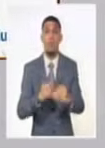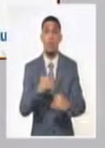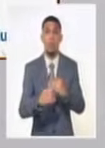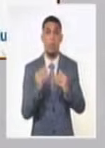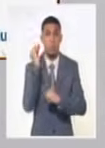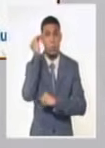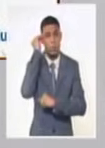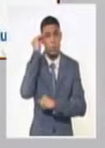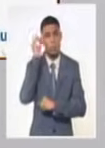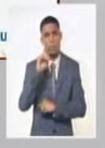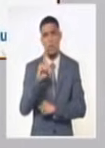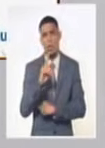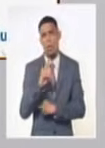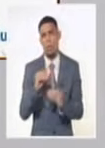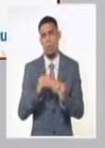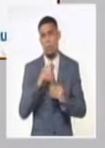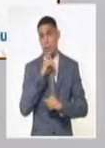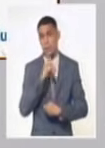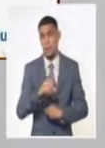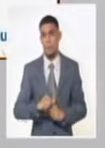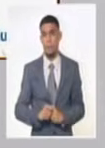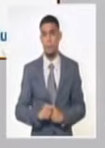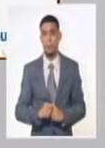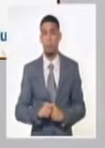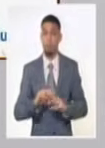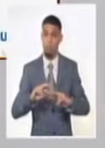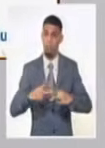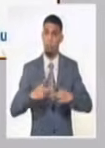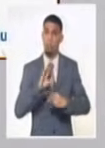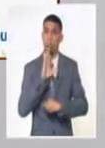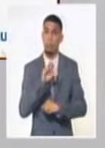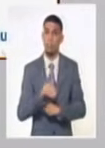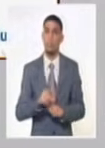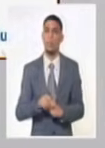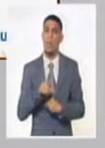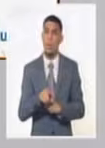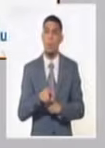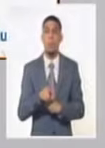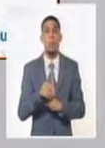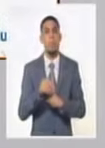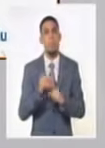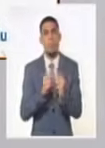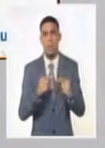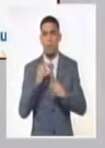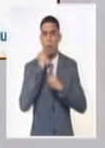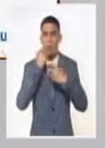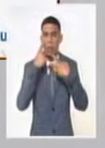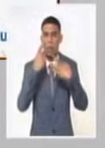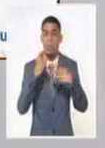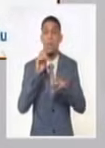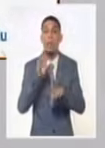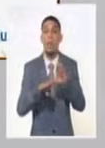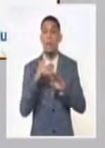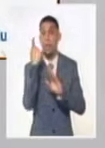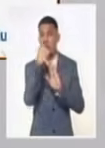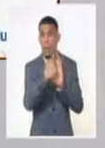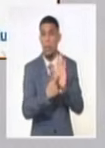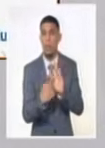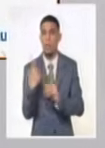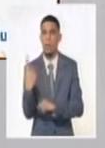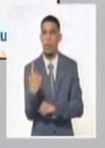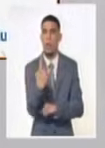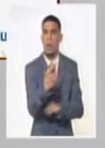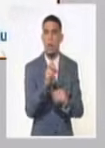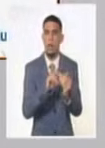ni nada por el estilo. Insisto en que esto tiene que ver fundamentalmente con las características y las condiciones de cada territorio, cada